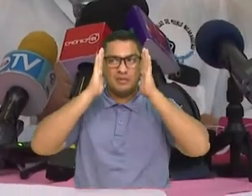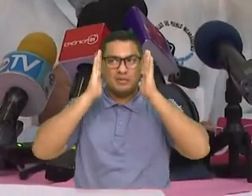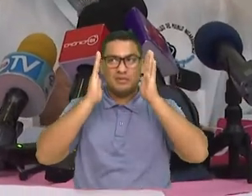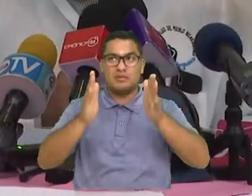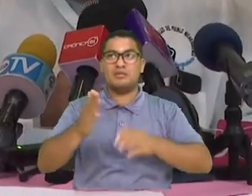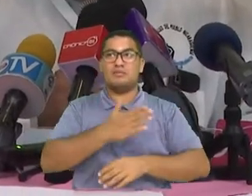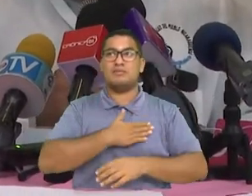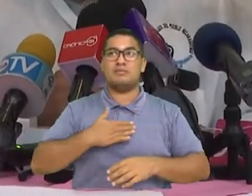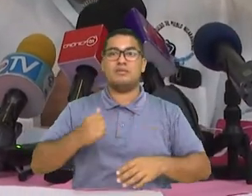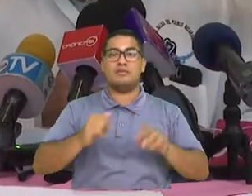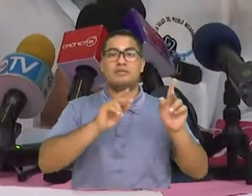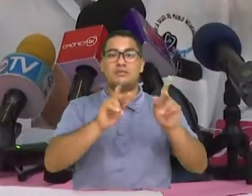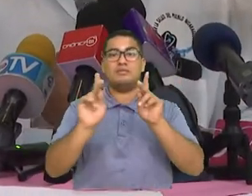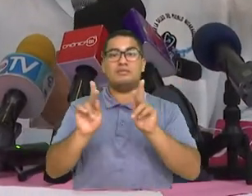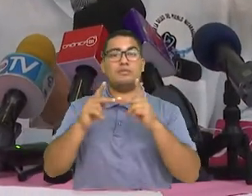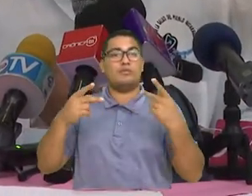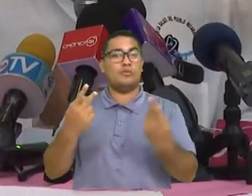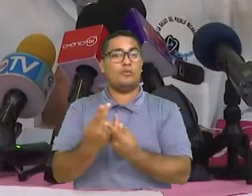la población.